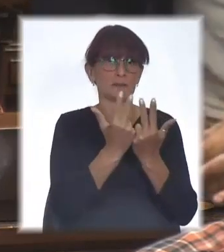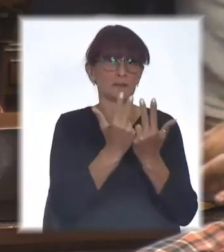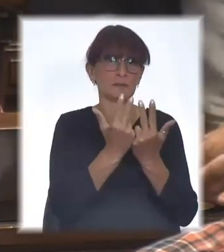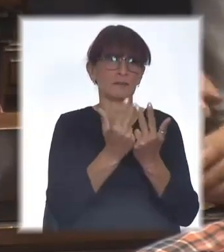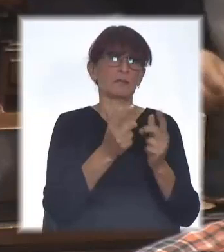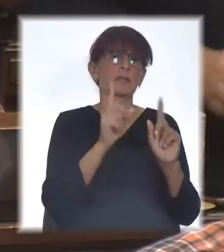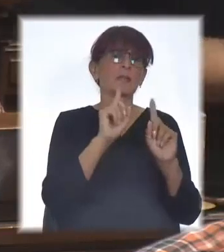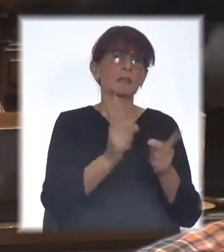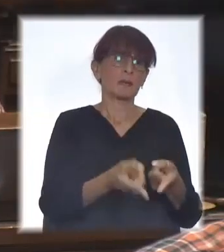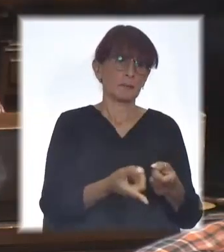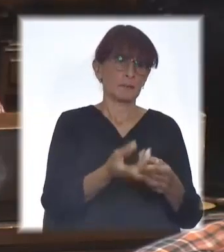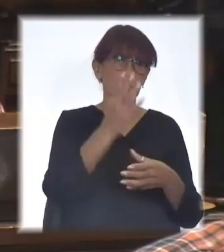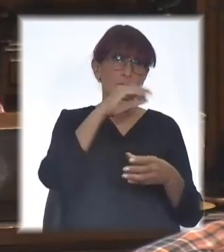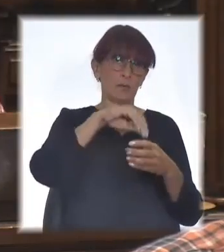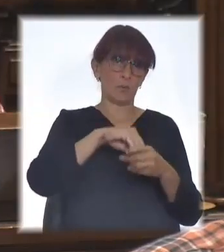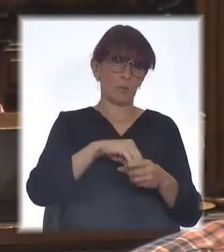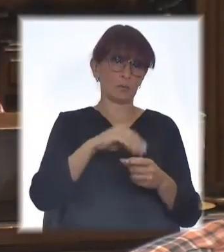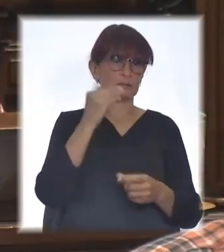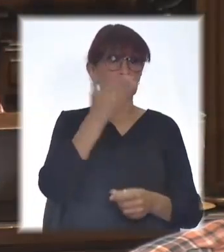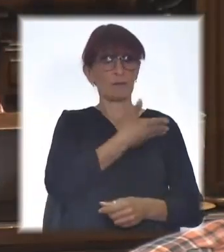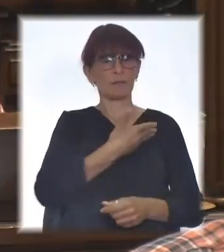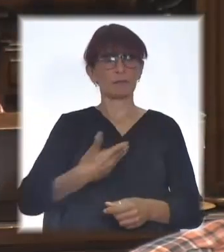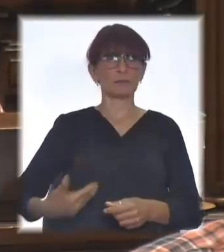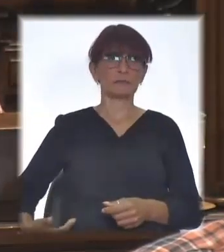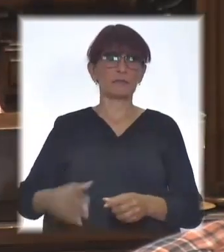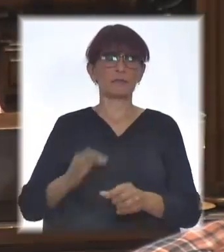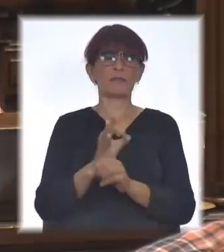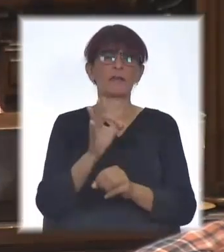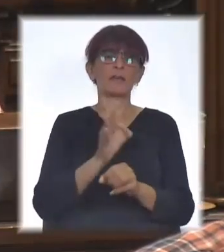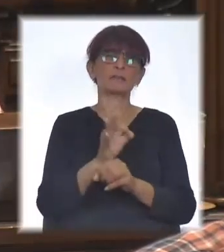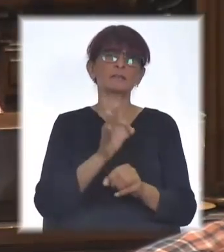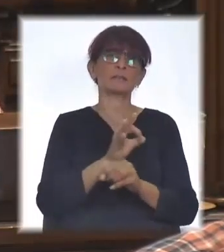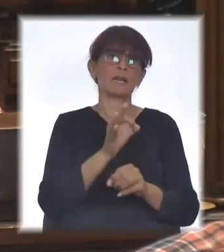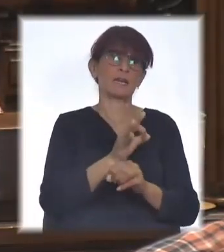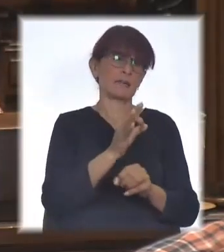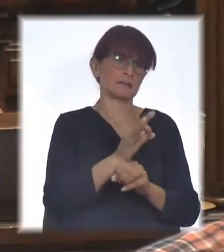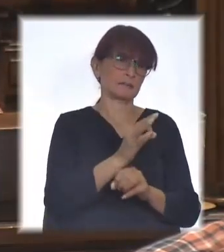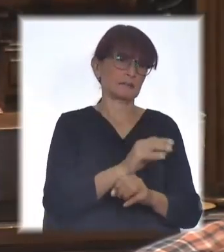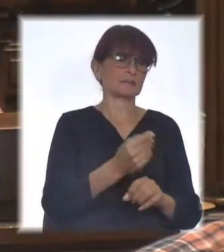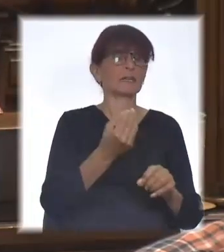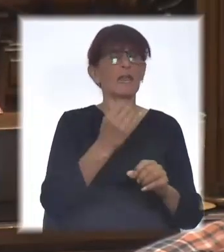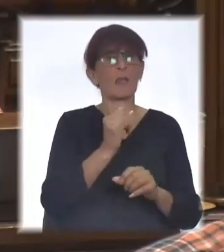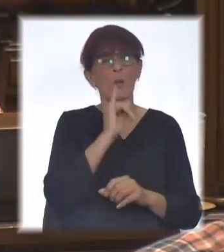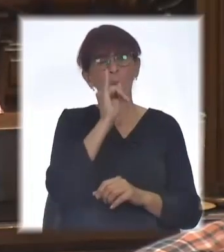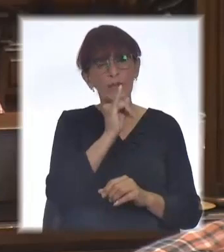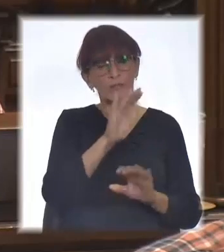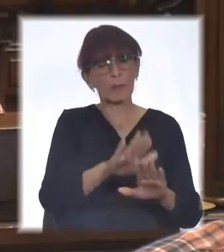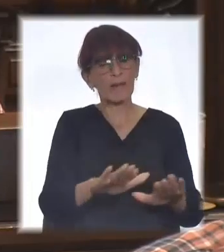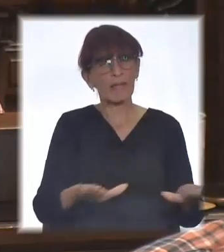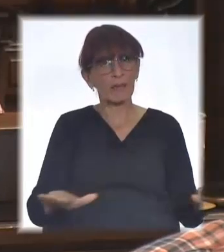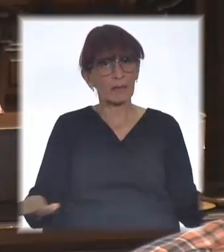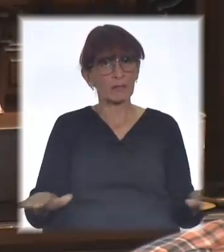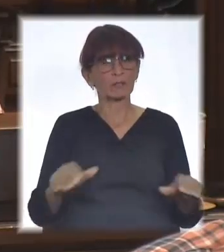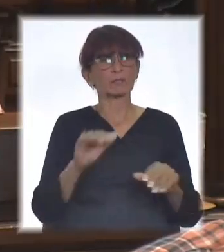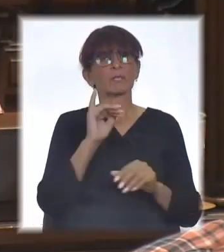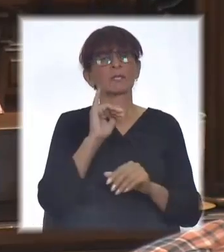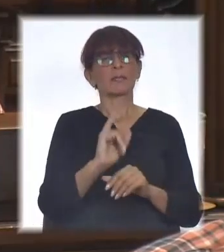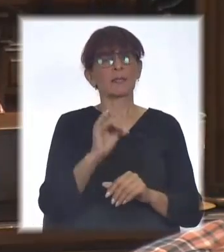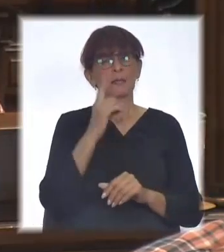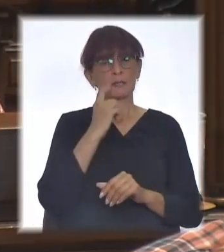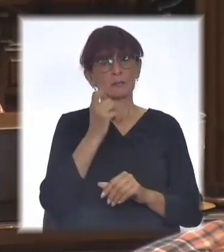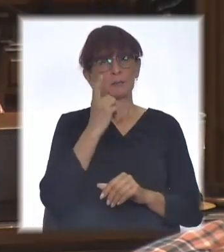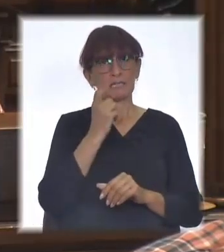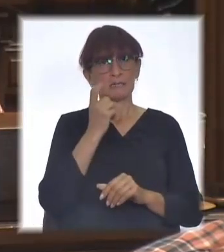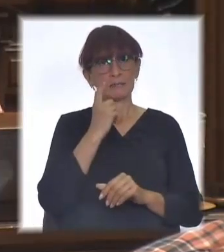incluye también la docencia innata de las enseñanzas plasmadas en sus cuentos infantiles y las experiencias